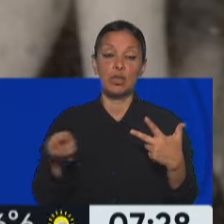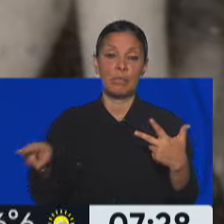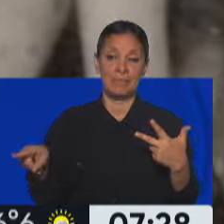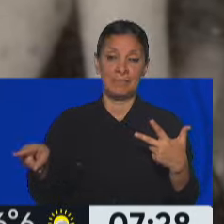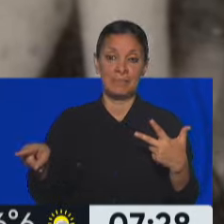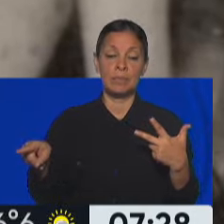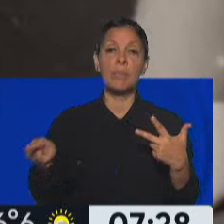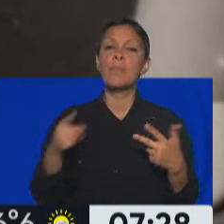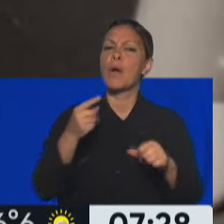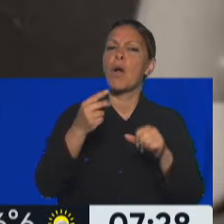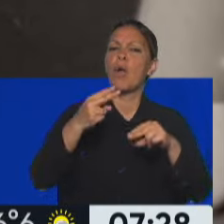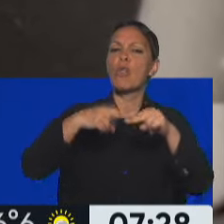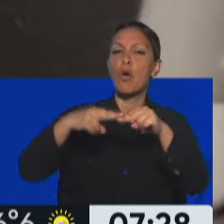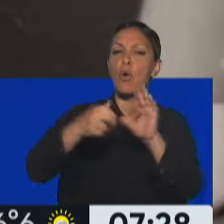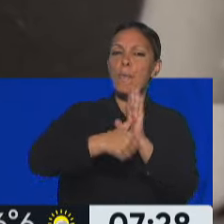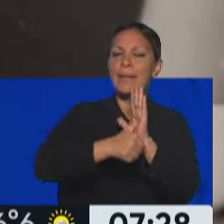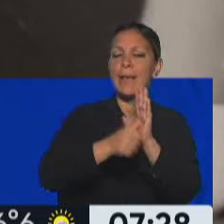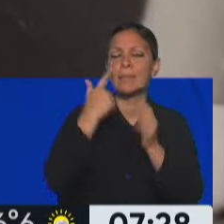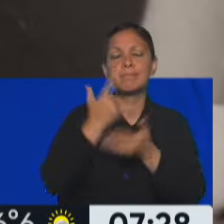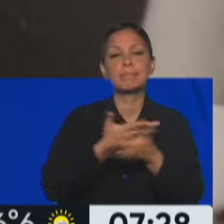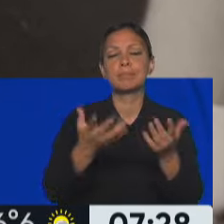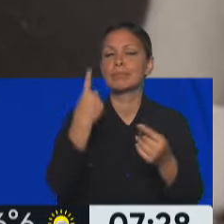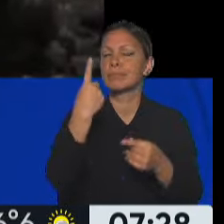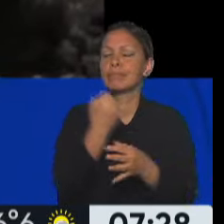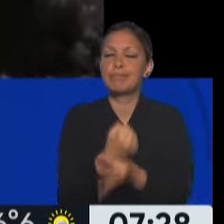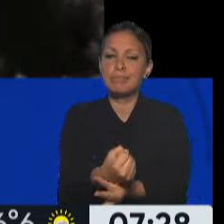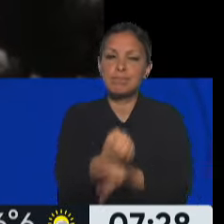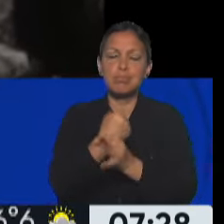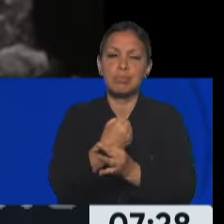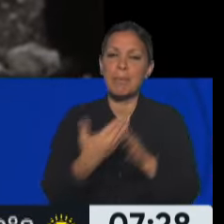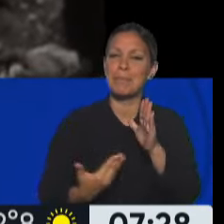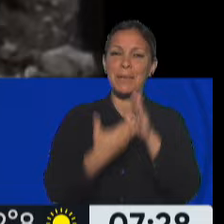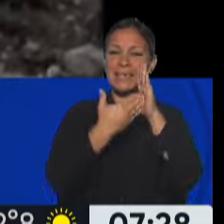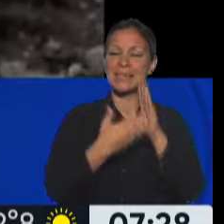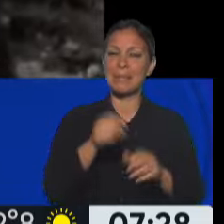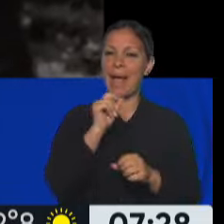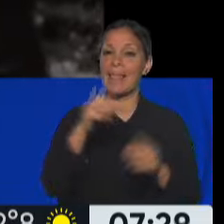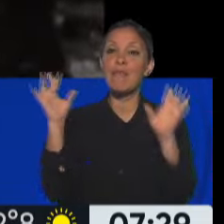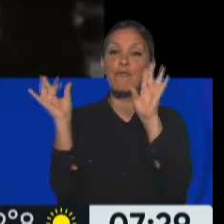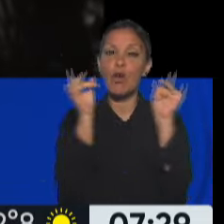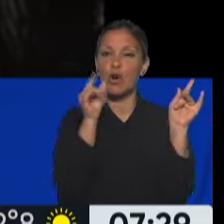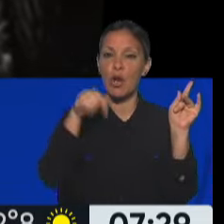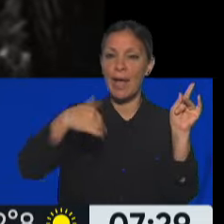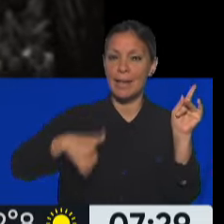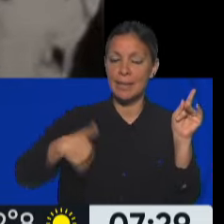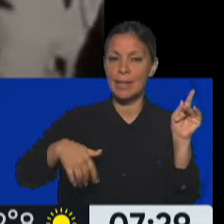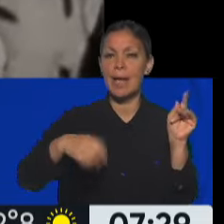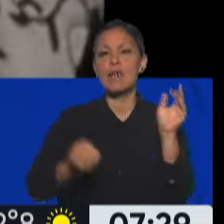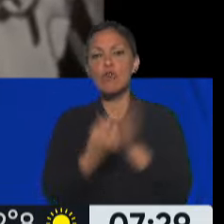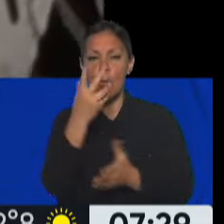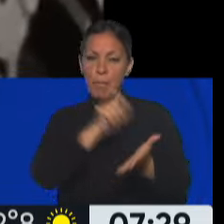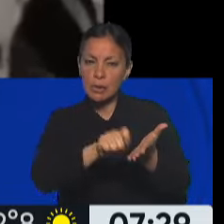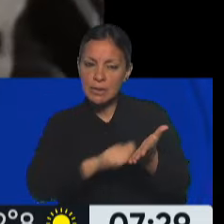que resalta la figura de uno de los protagonistas fundamentales del folclore argentino. Compositor, narrador, poeta,